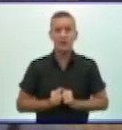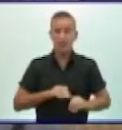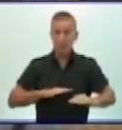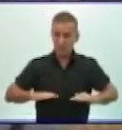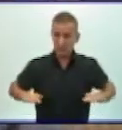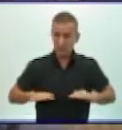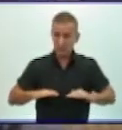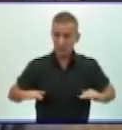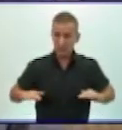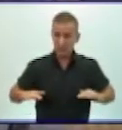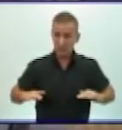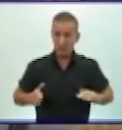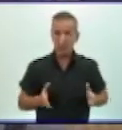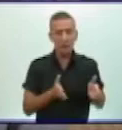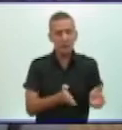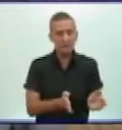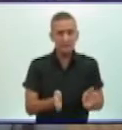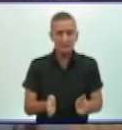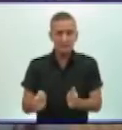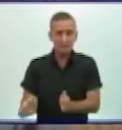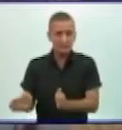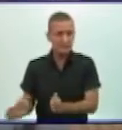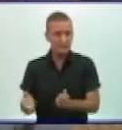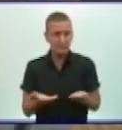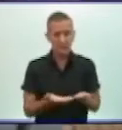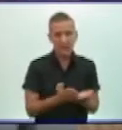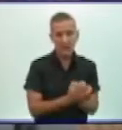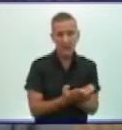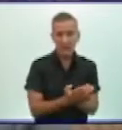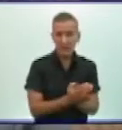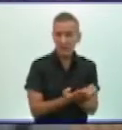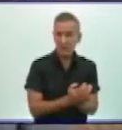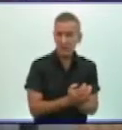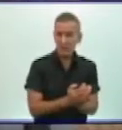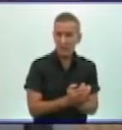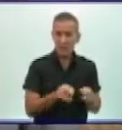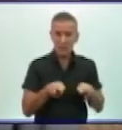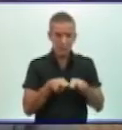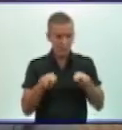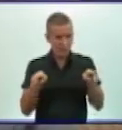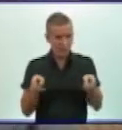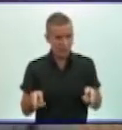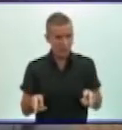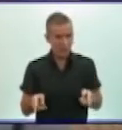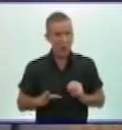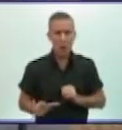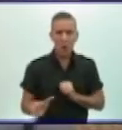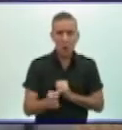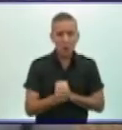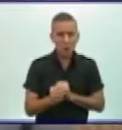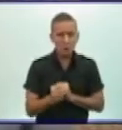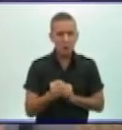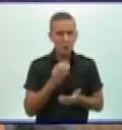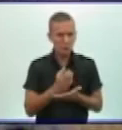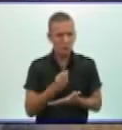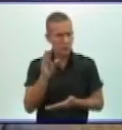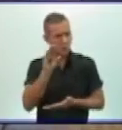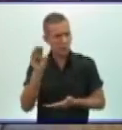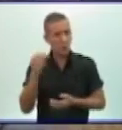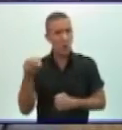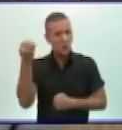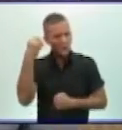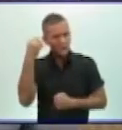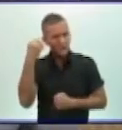la base material de estudio cuidada, los libros que se entregan, las mesas, todo el material que existe en la escuela, que todos sabemos que